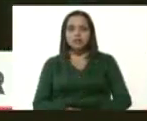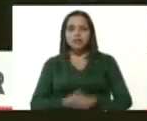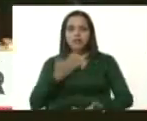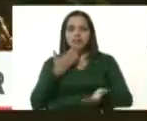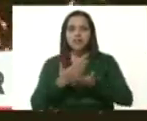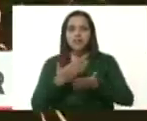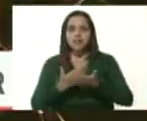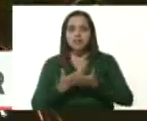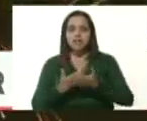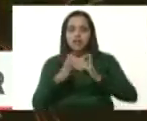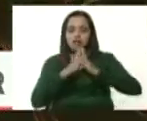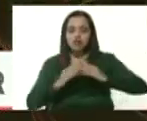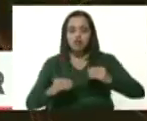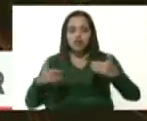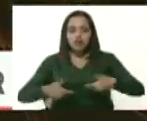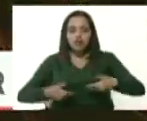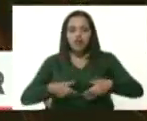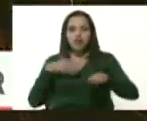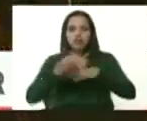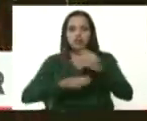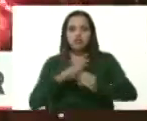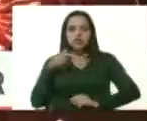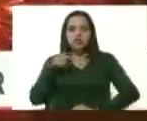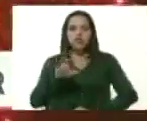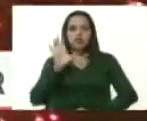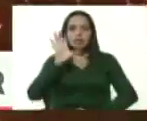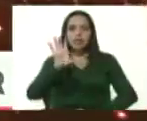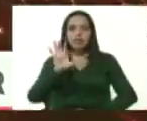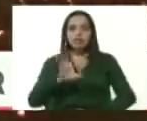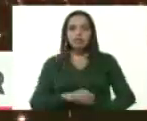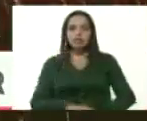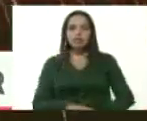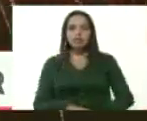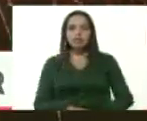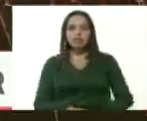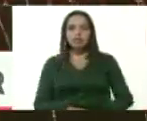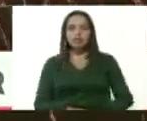Gracias a todo su esfuerzo que hace por este país, presidente.